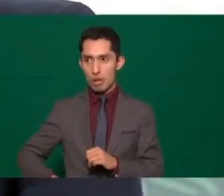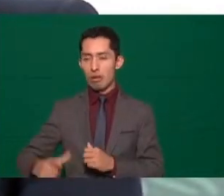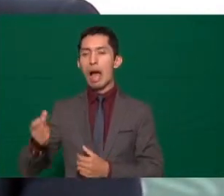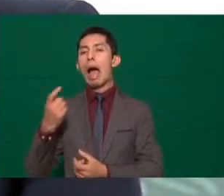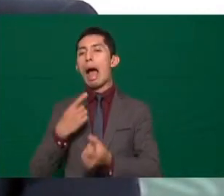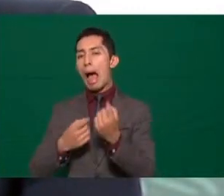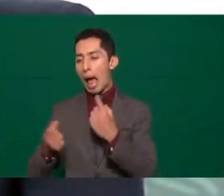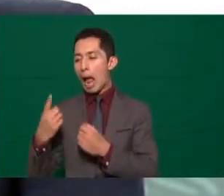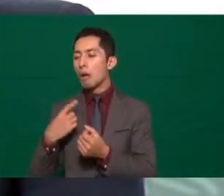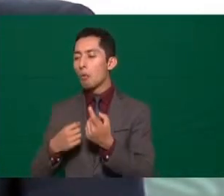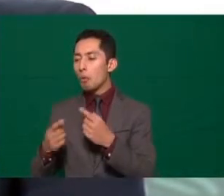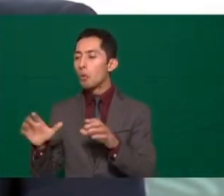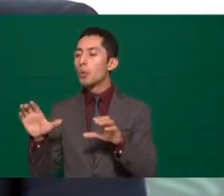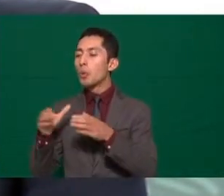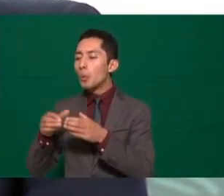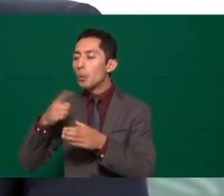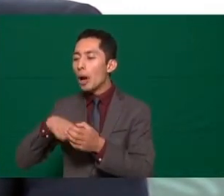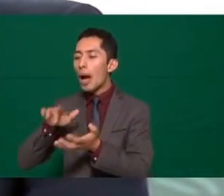cuantos. Ahora no.